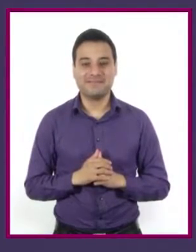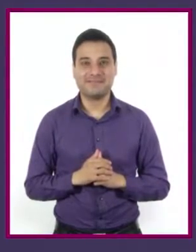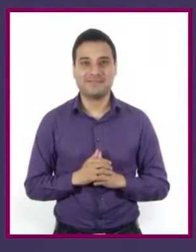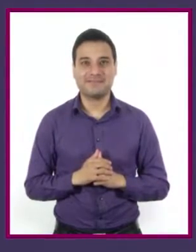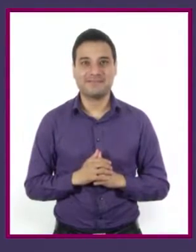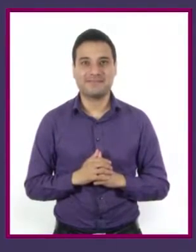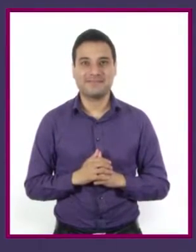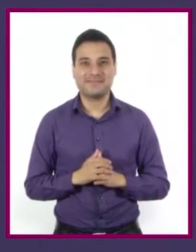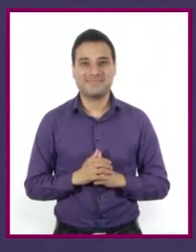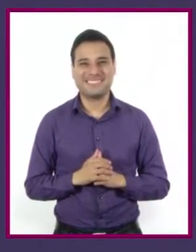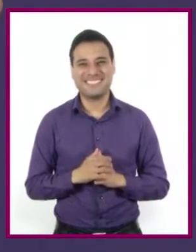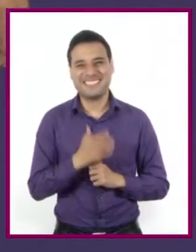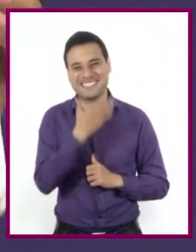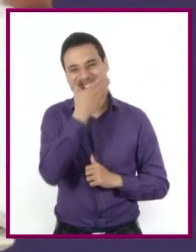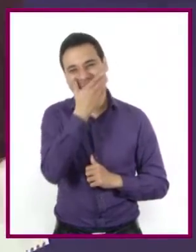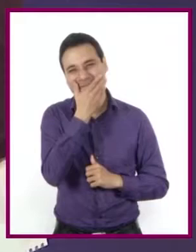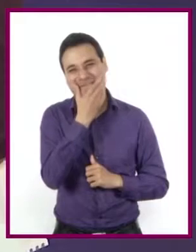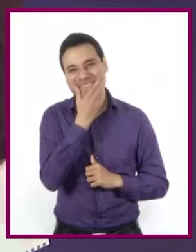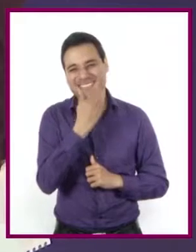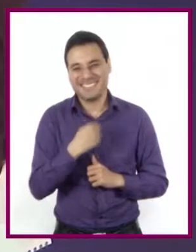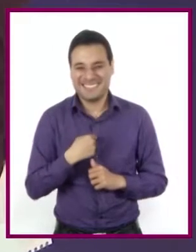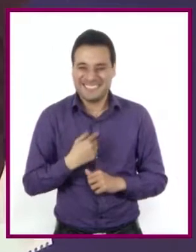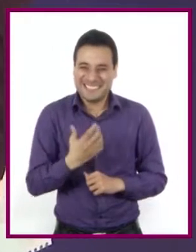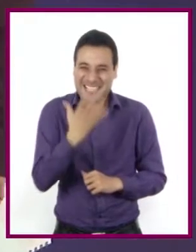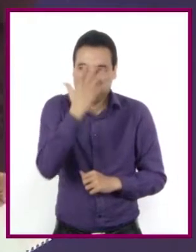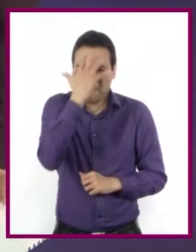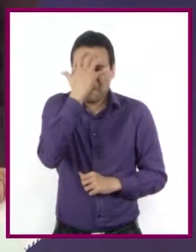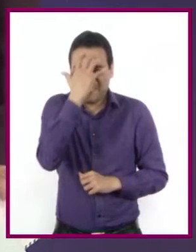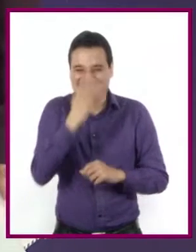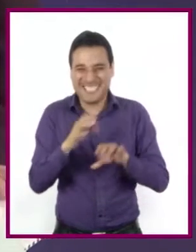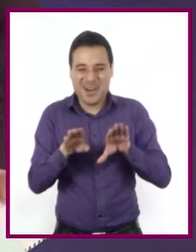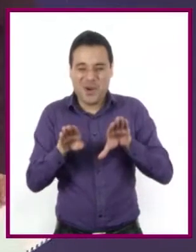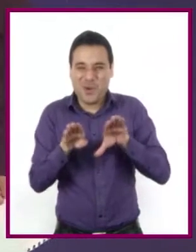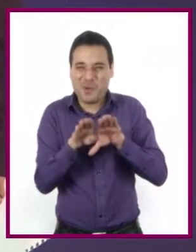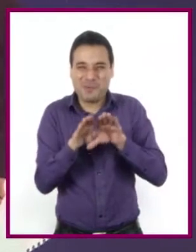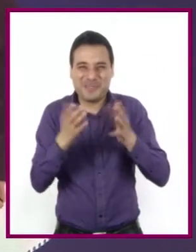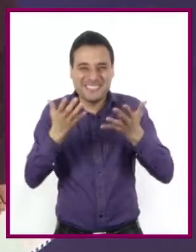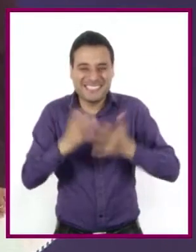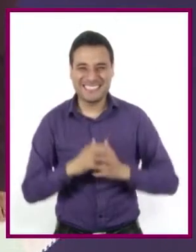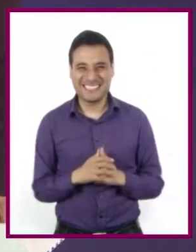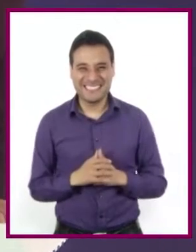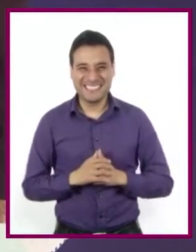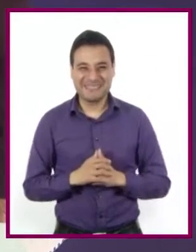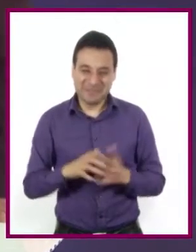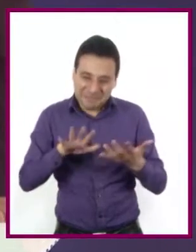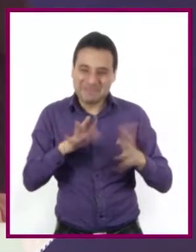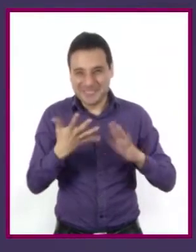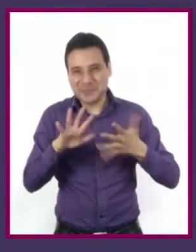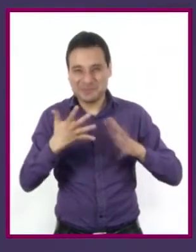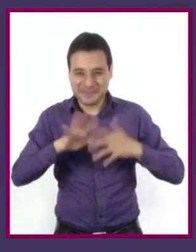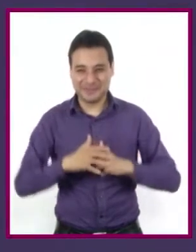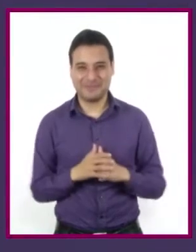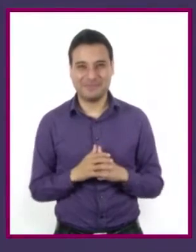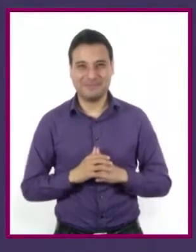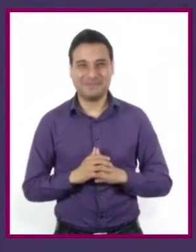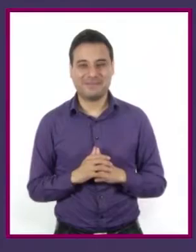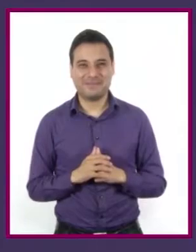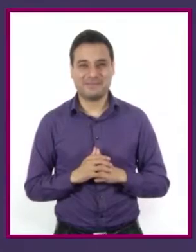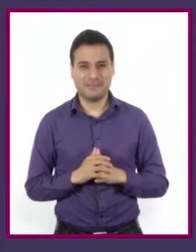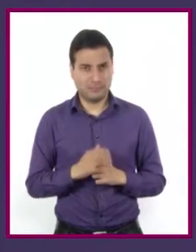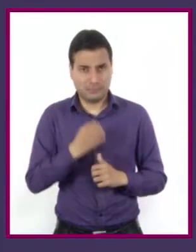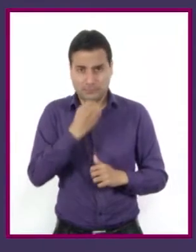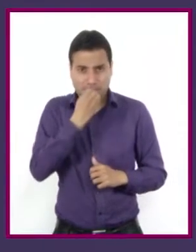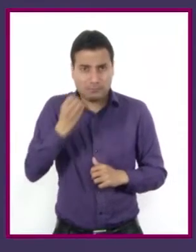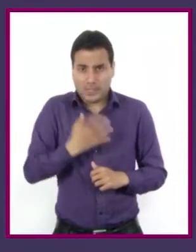Ay, profesora, me da pena enseñarlo, pero ahí va. Está